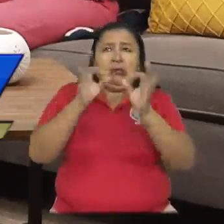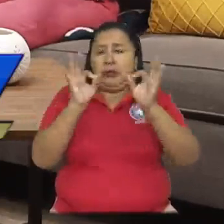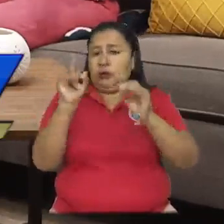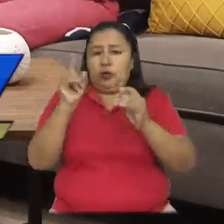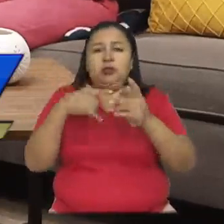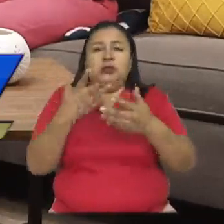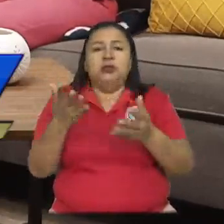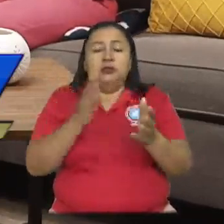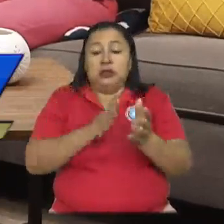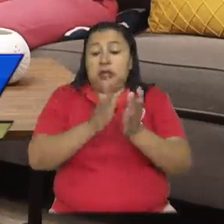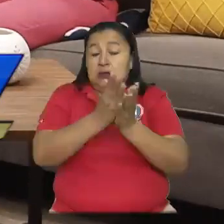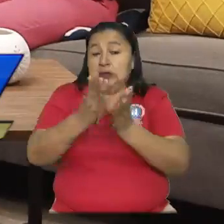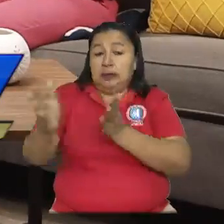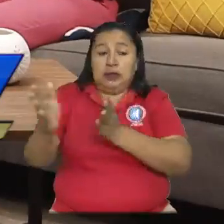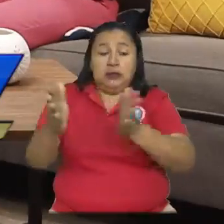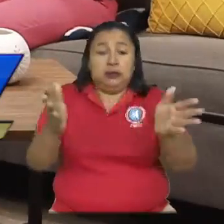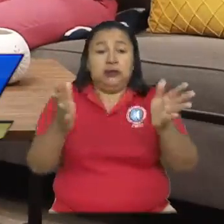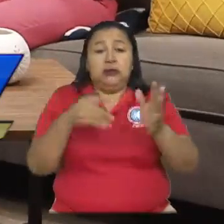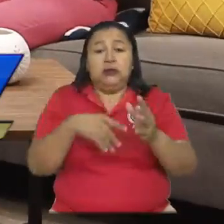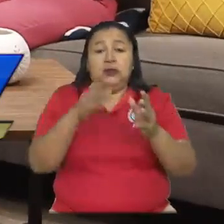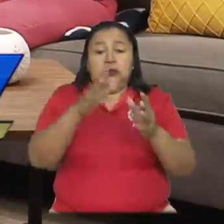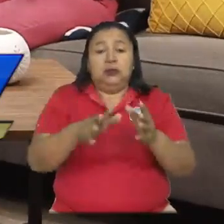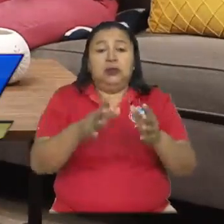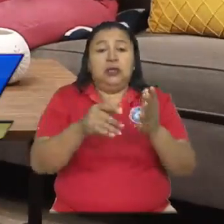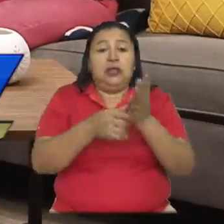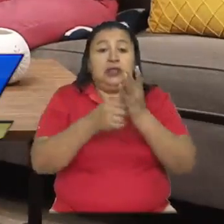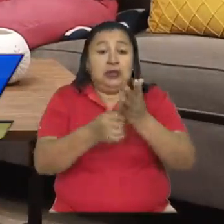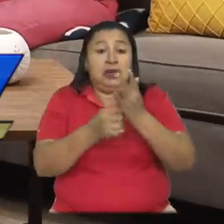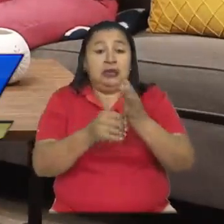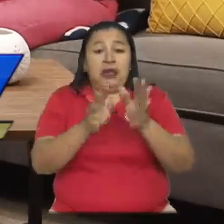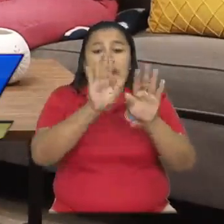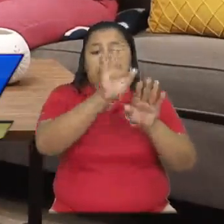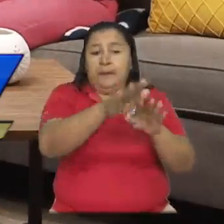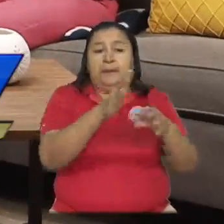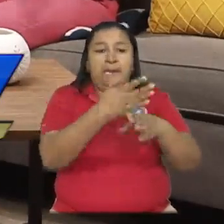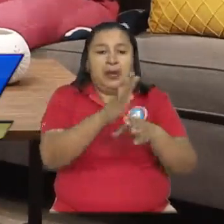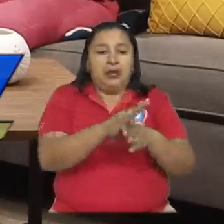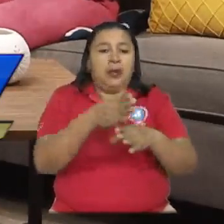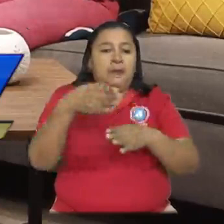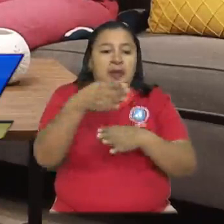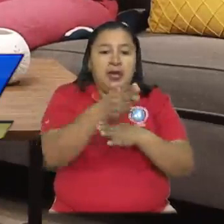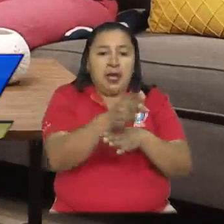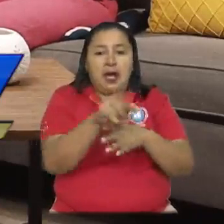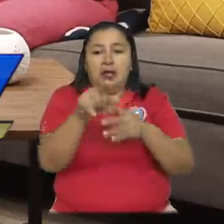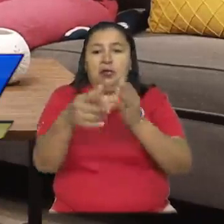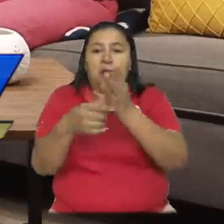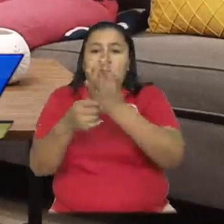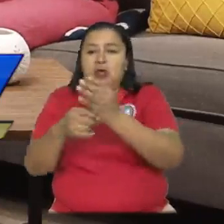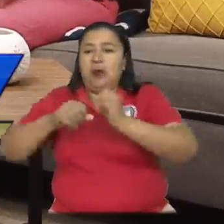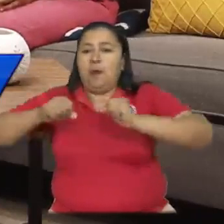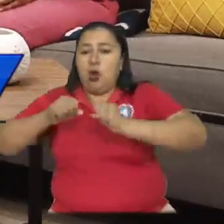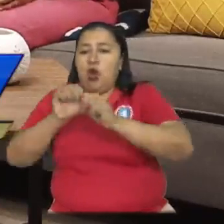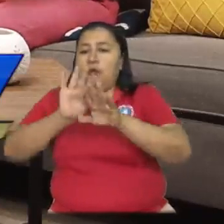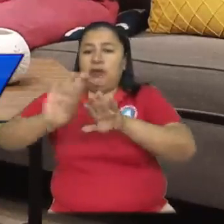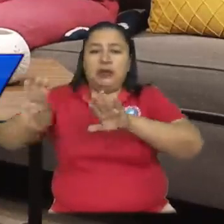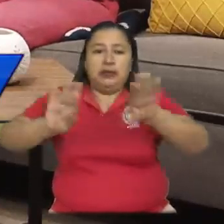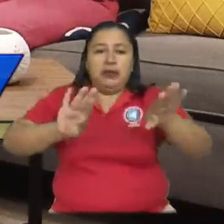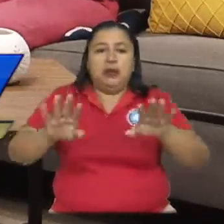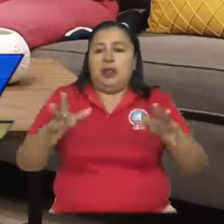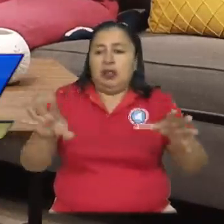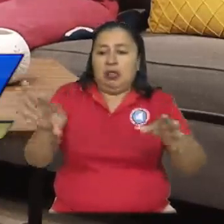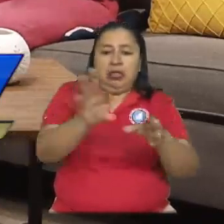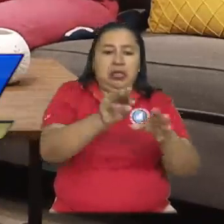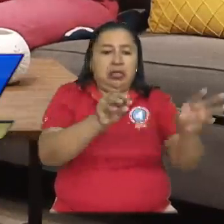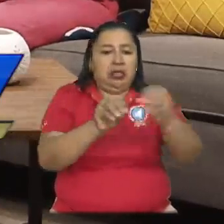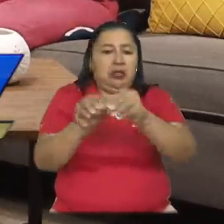tienen separado lo que es las diferentes carnes, ¿verdad?, del pescado, del pollo, para evitar que